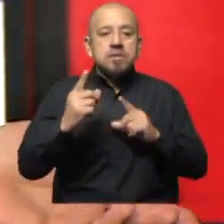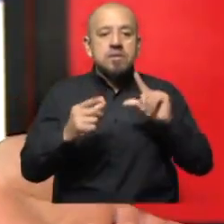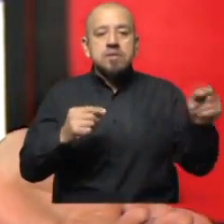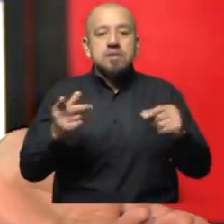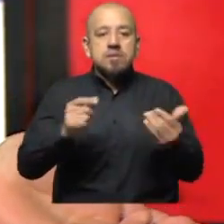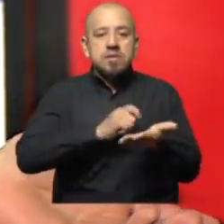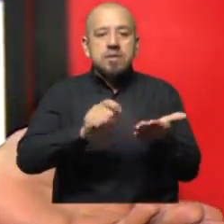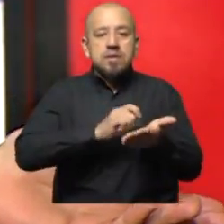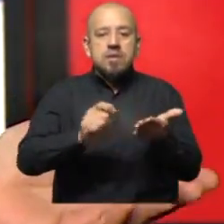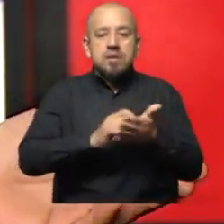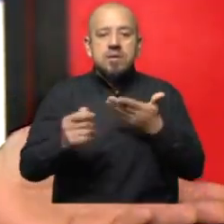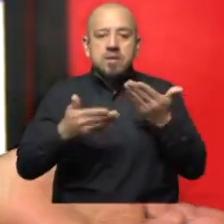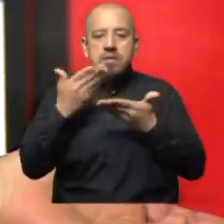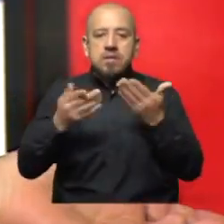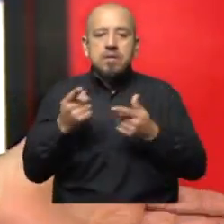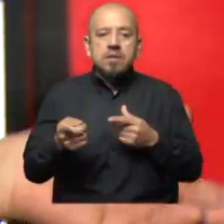qatar